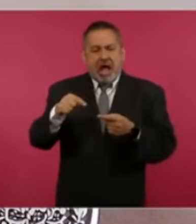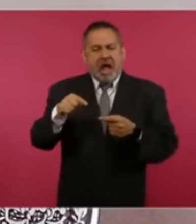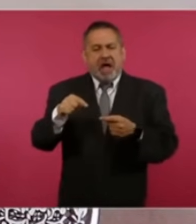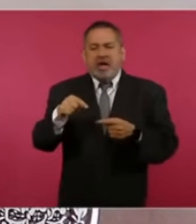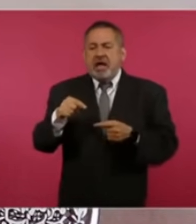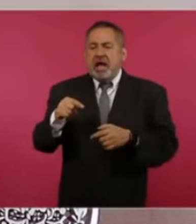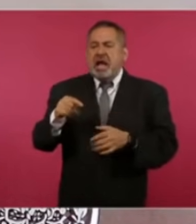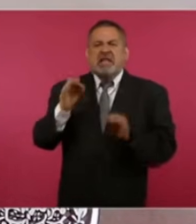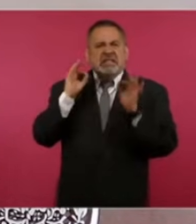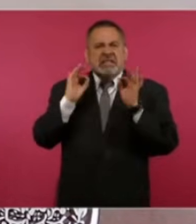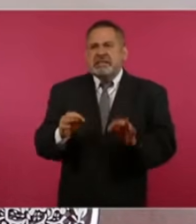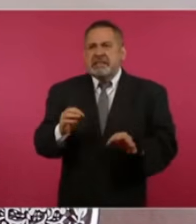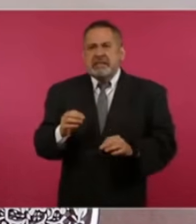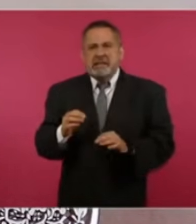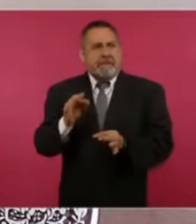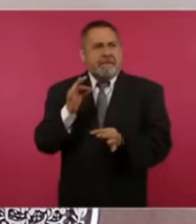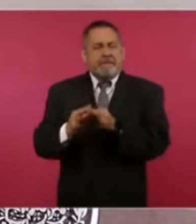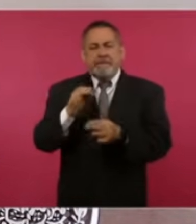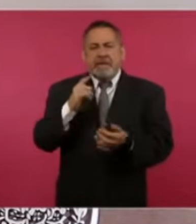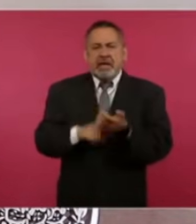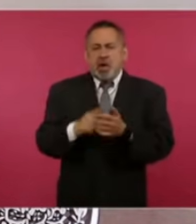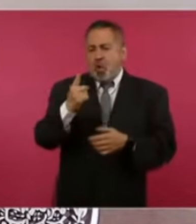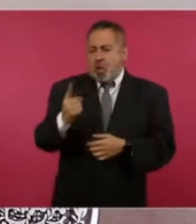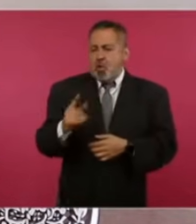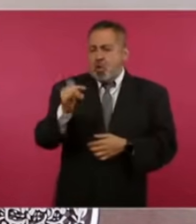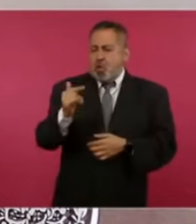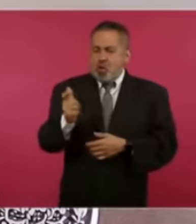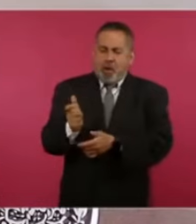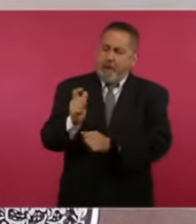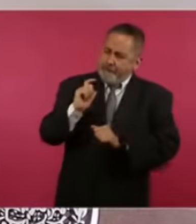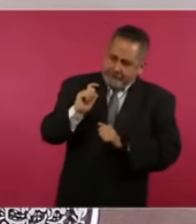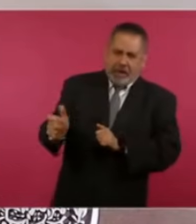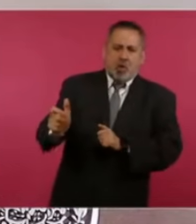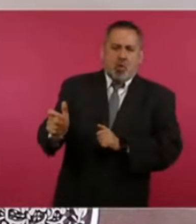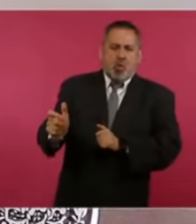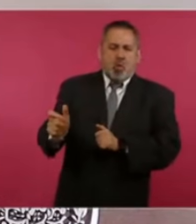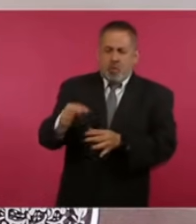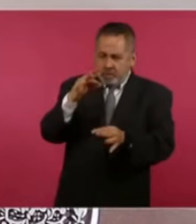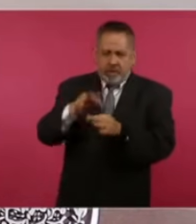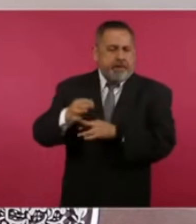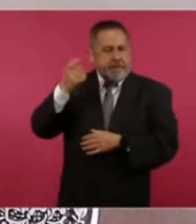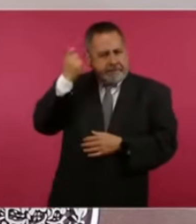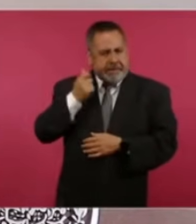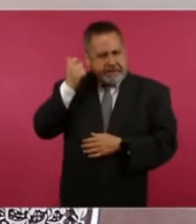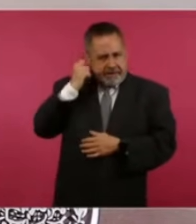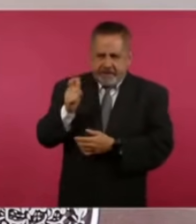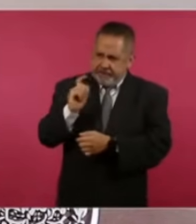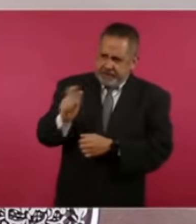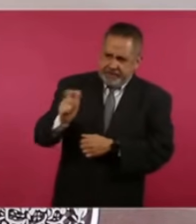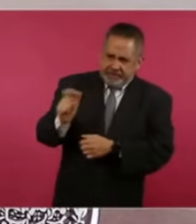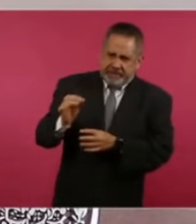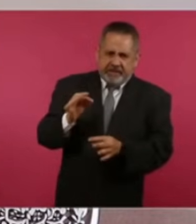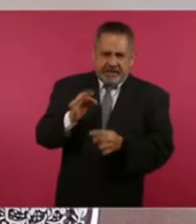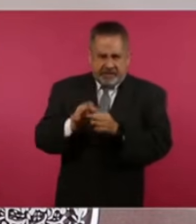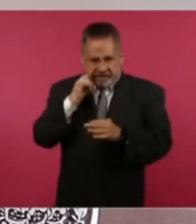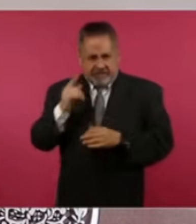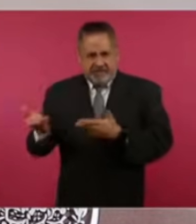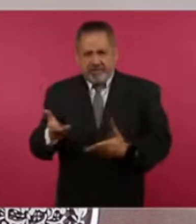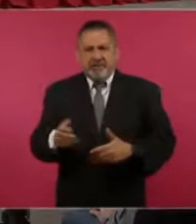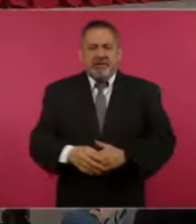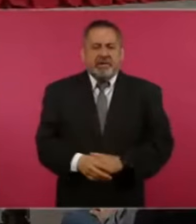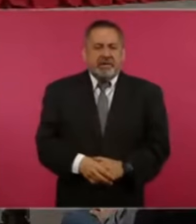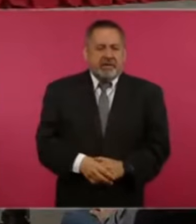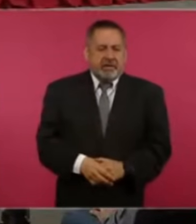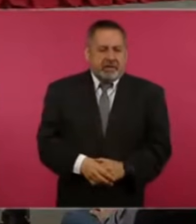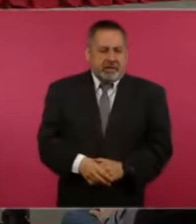el 1 de julio con el pago de las primeras pensiones dignas. Si